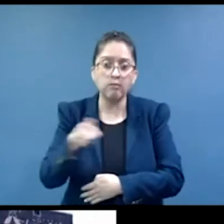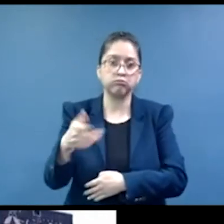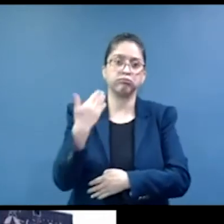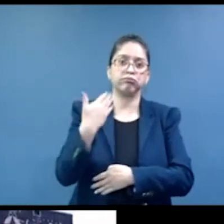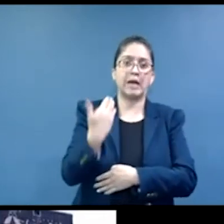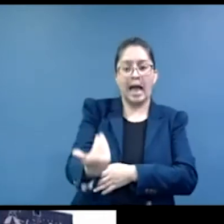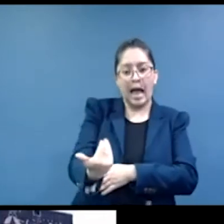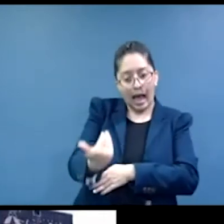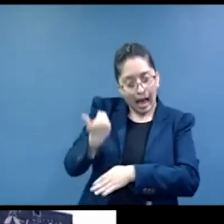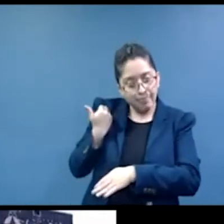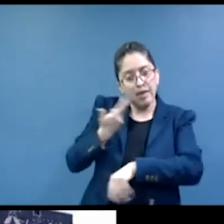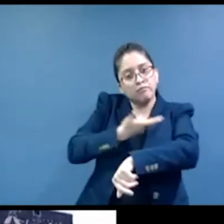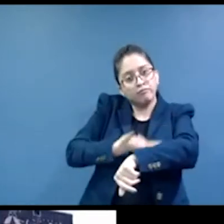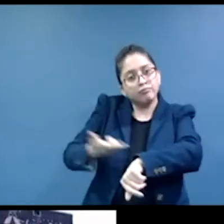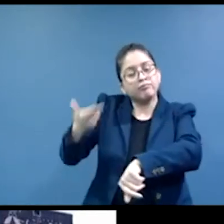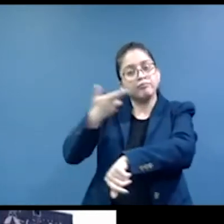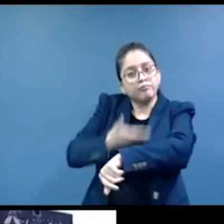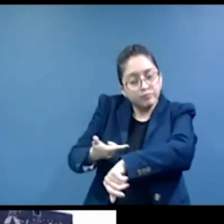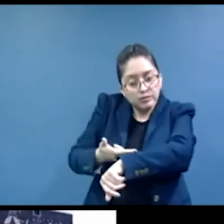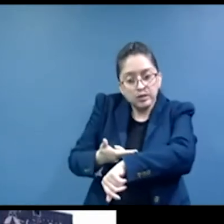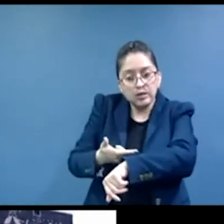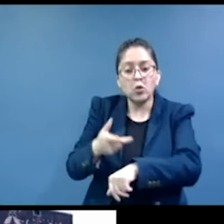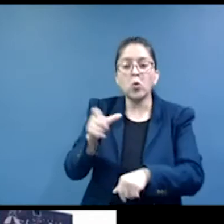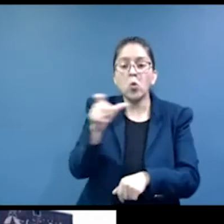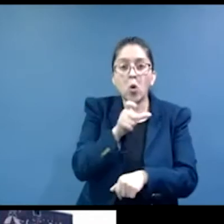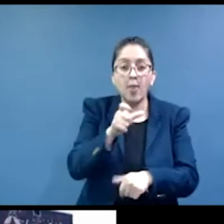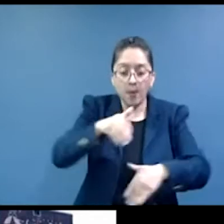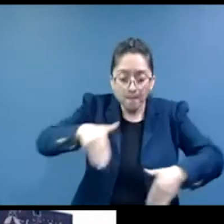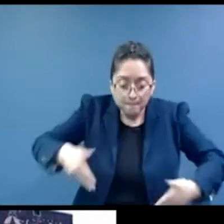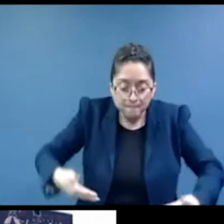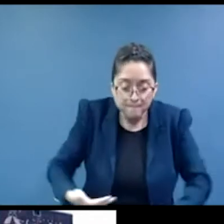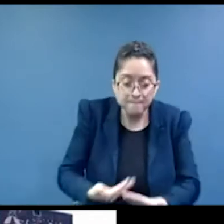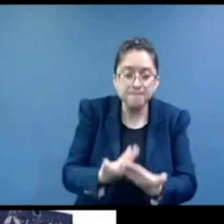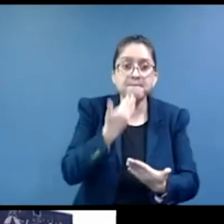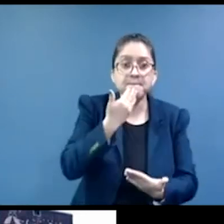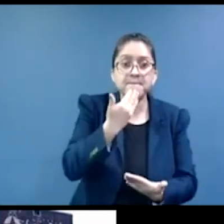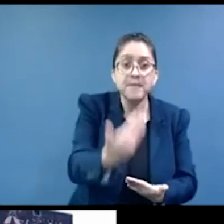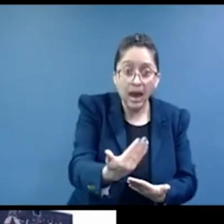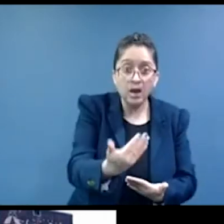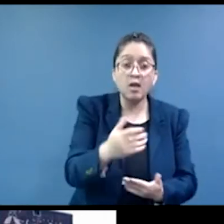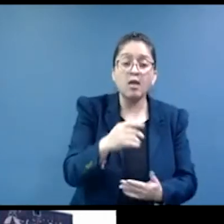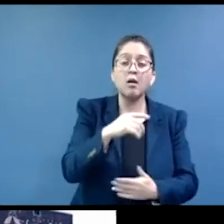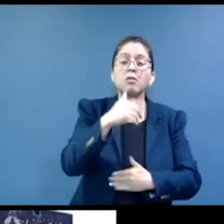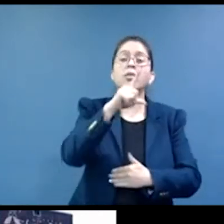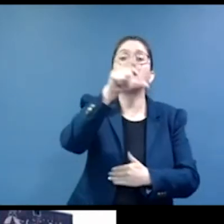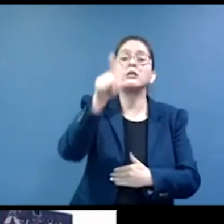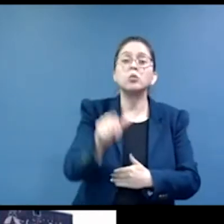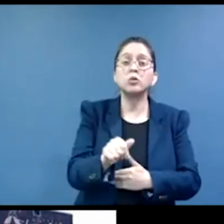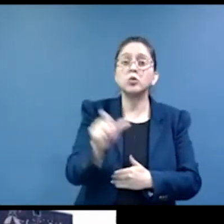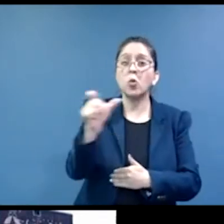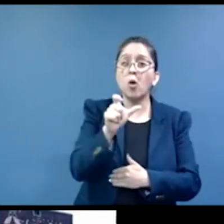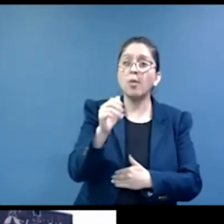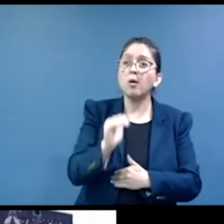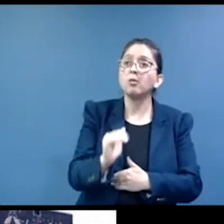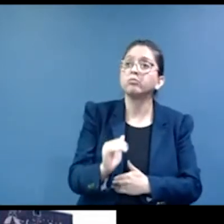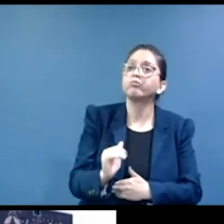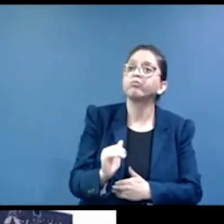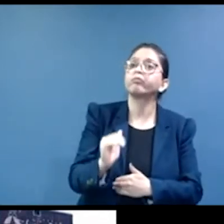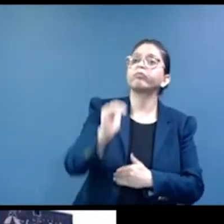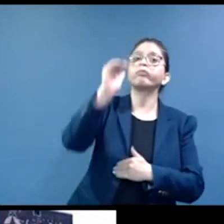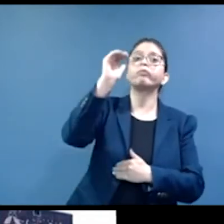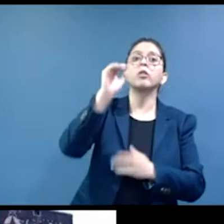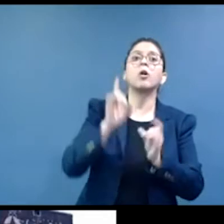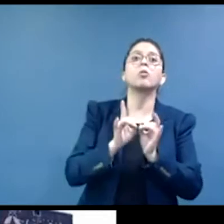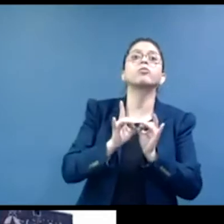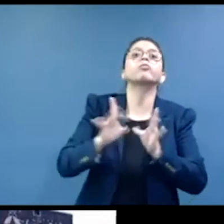en otros niños recién nacidos, ¿no? Y que no la desarrollen posteriormente en la vida. Sin embargo, pues se hizo sin ninguna regulación,